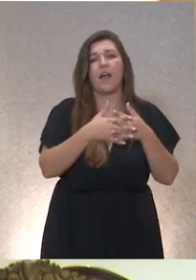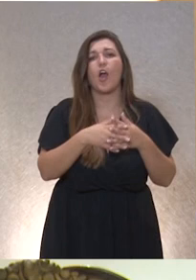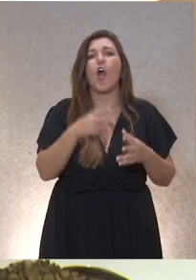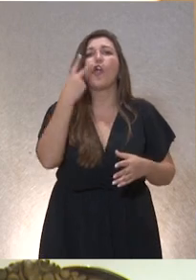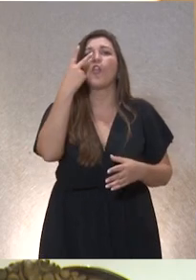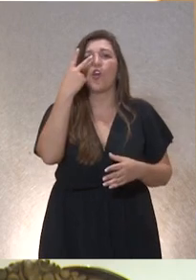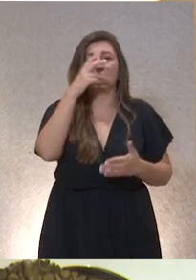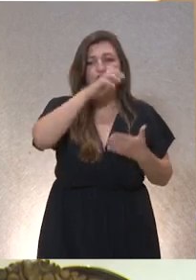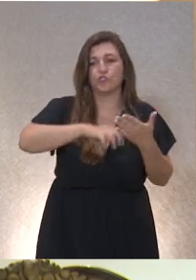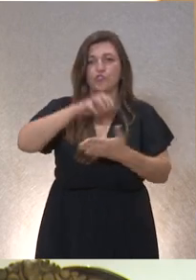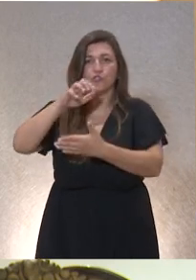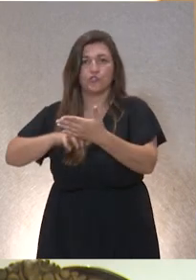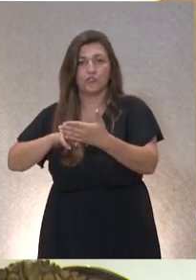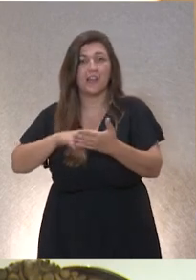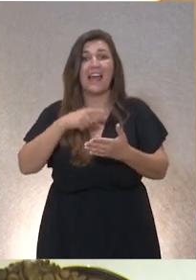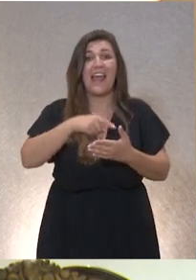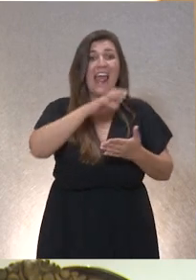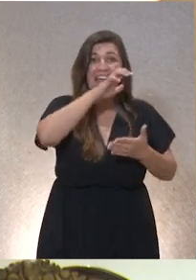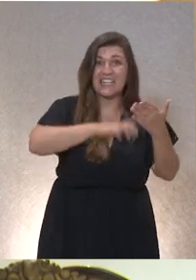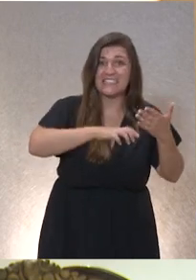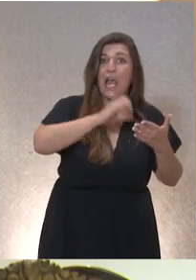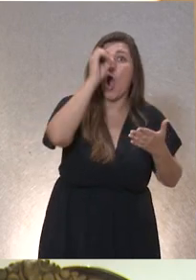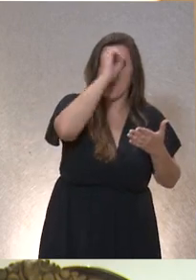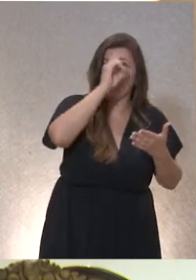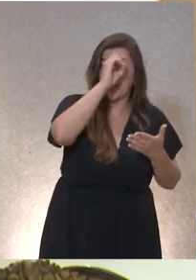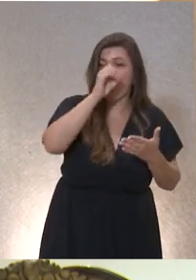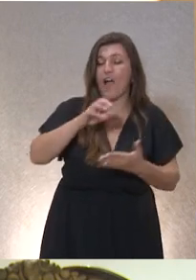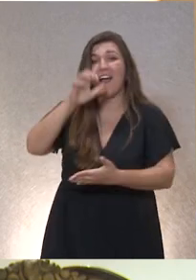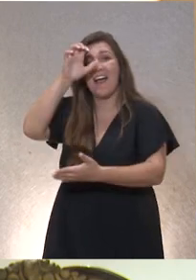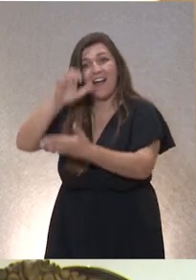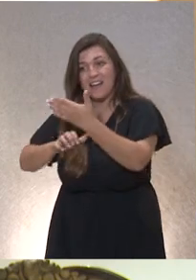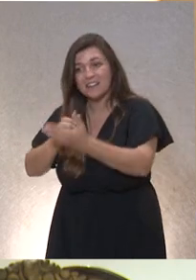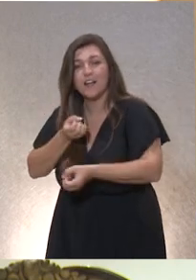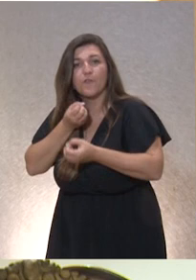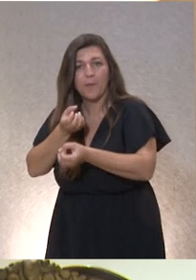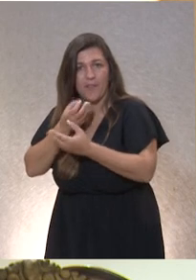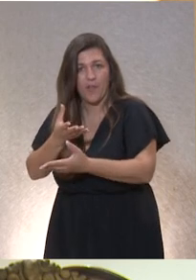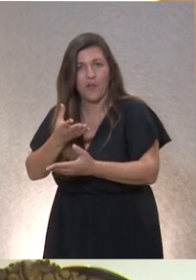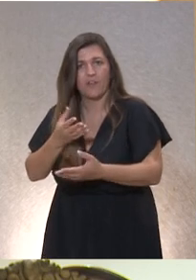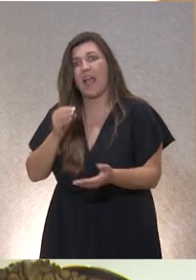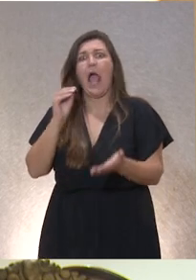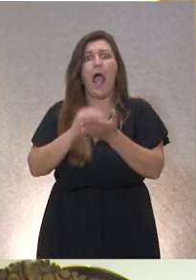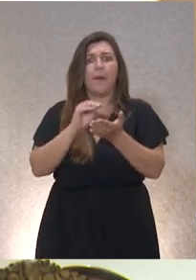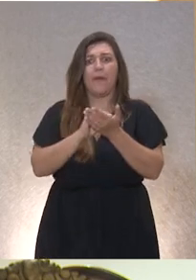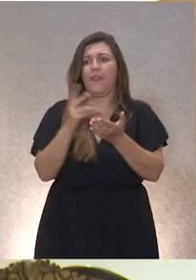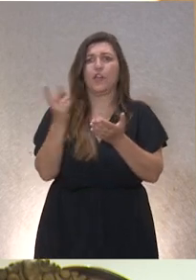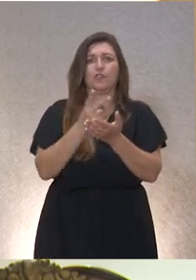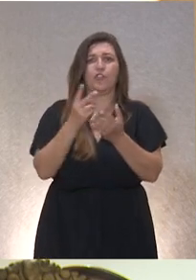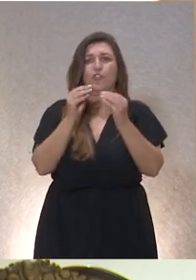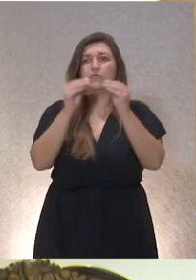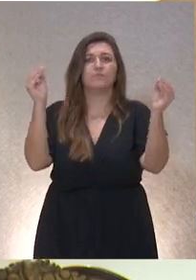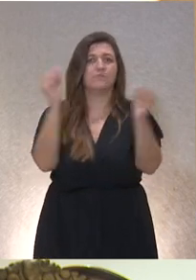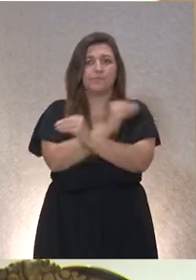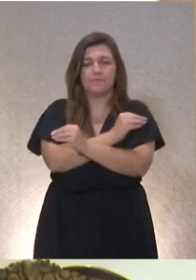la de información y además bien separadas y a veces contradictorias lo cual no no viene